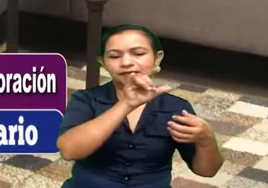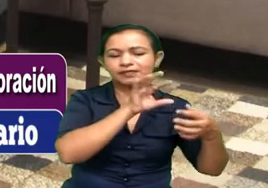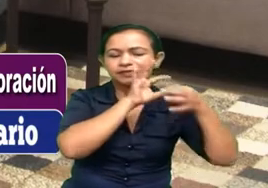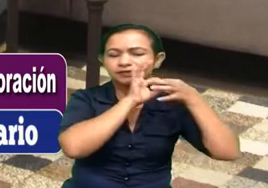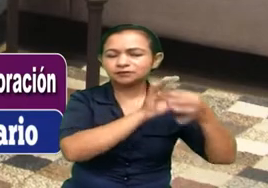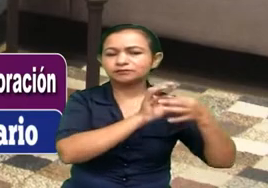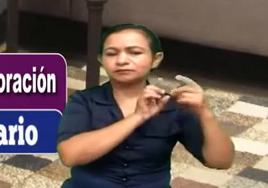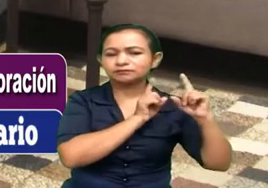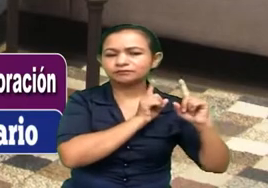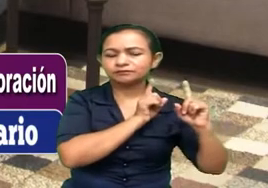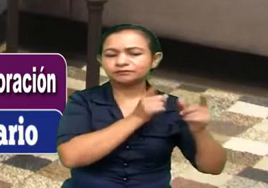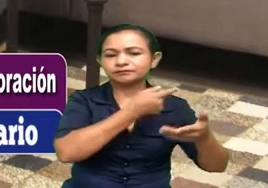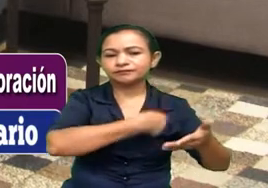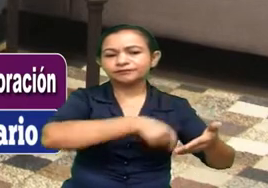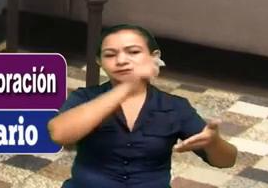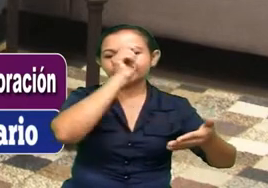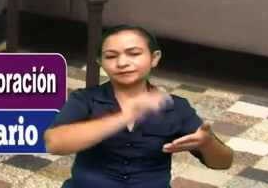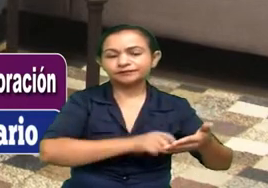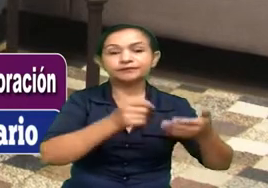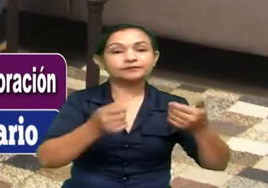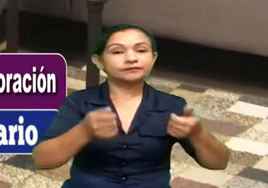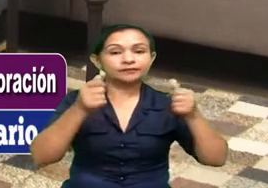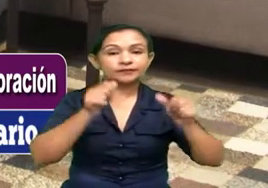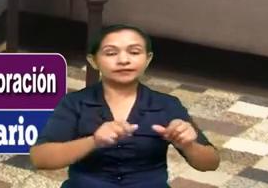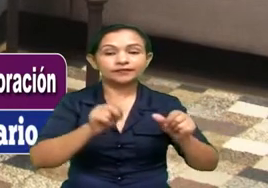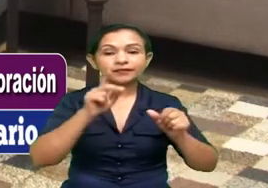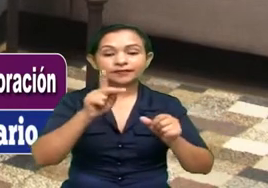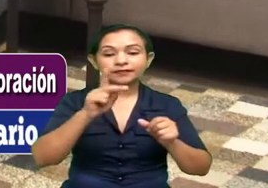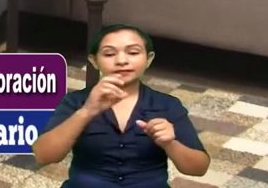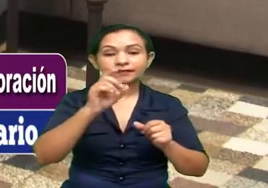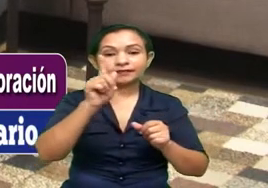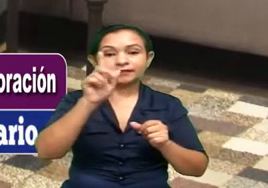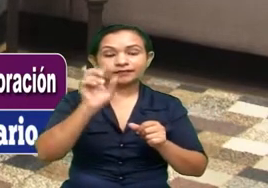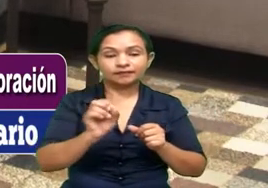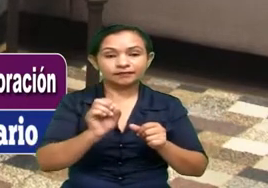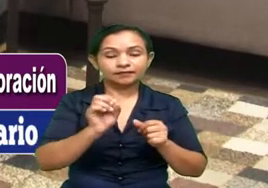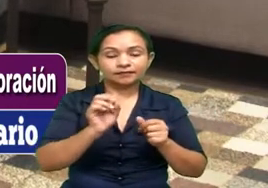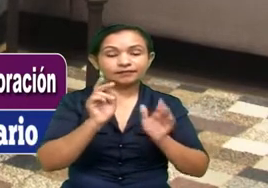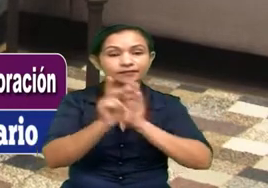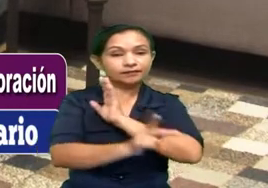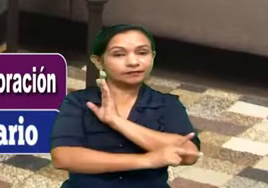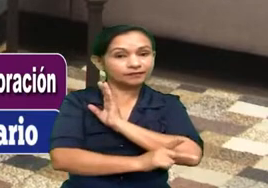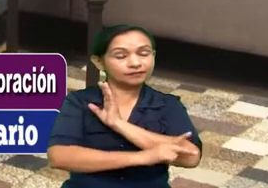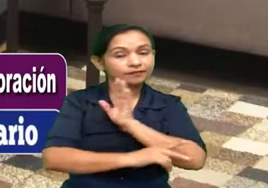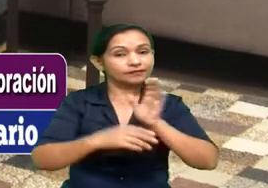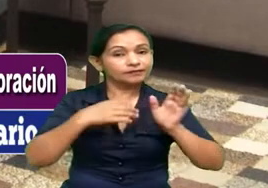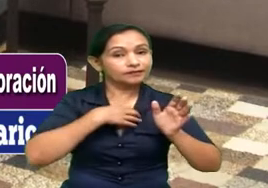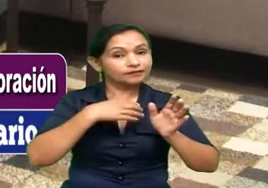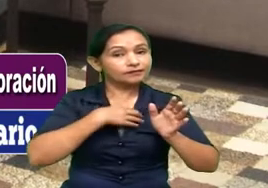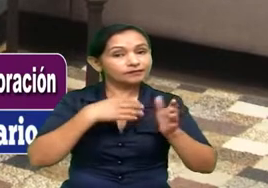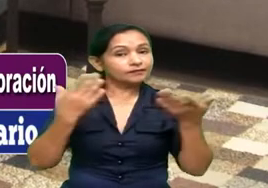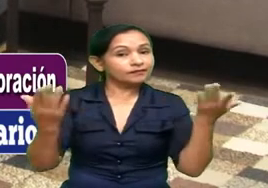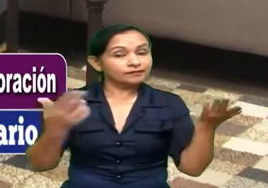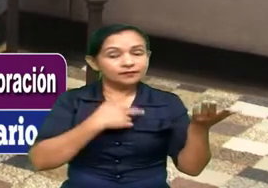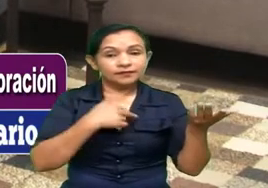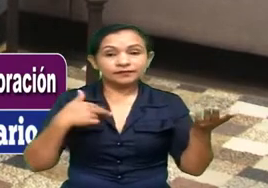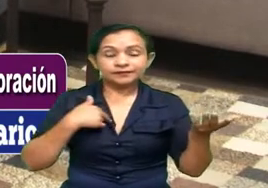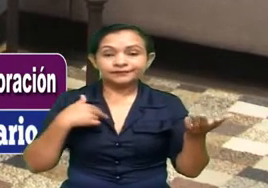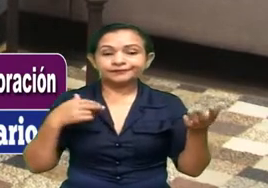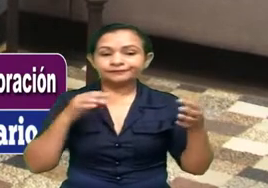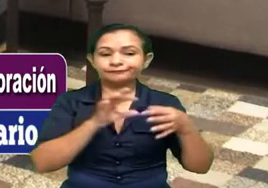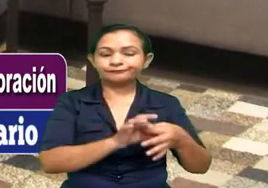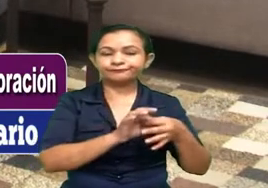juntan y firman lo que se llama el Pacto Providencial, que ese Pacto Providencial hace que se junten los